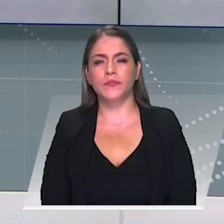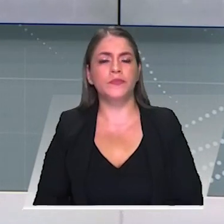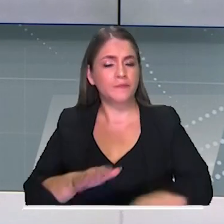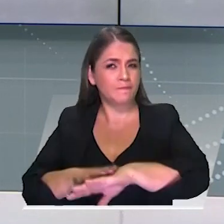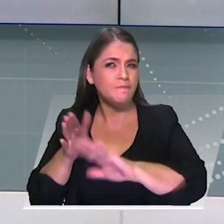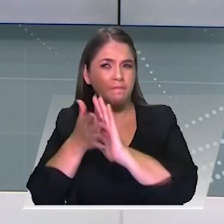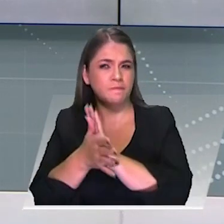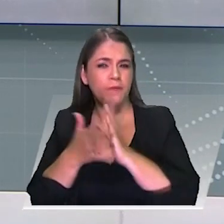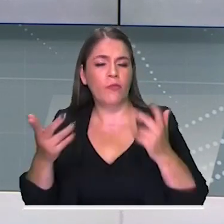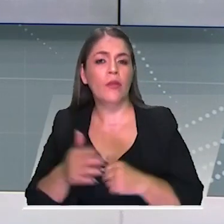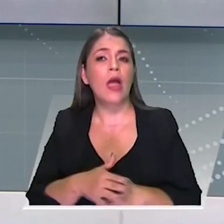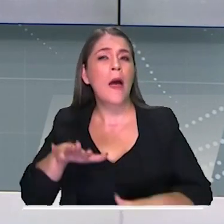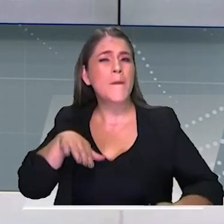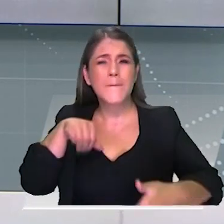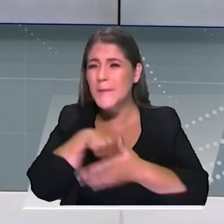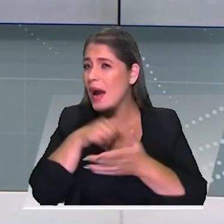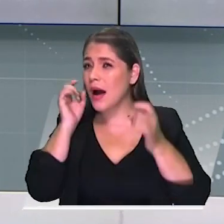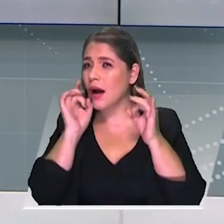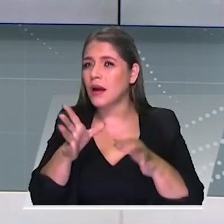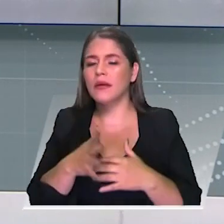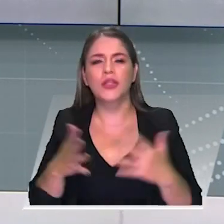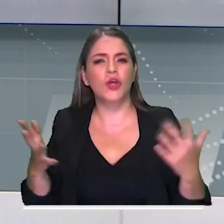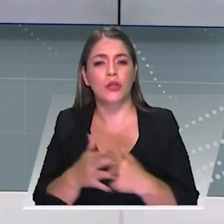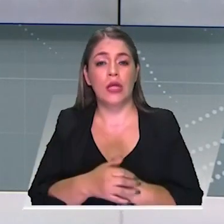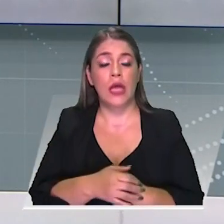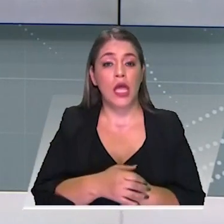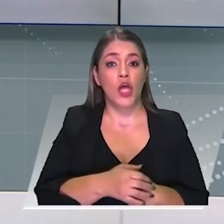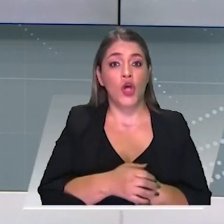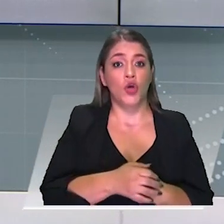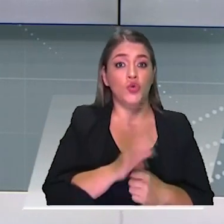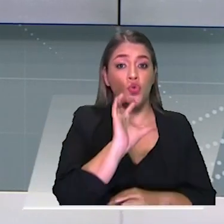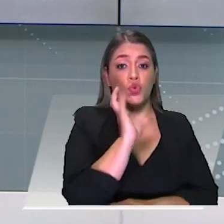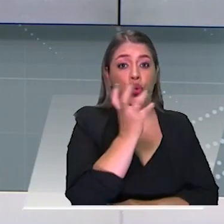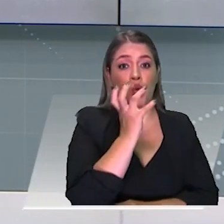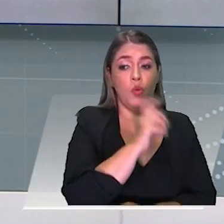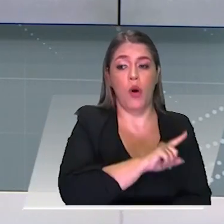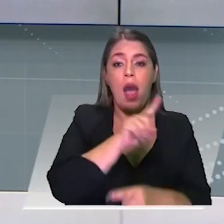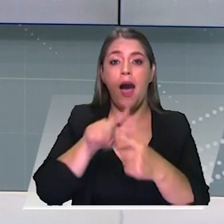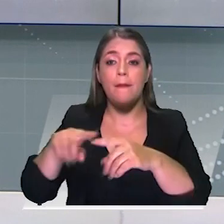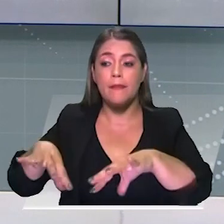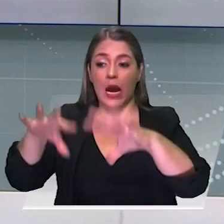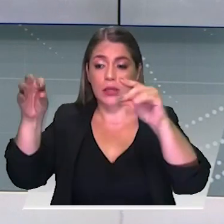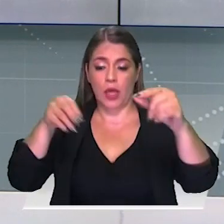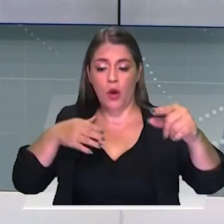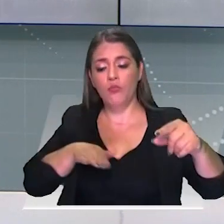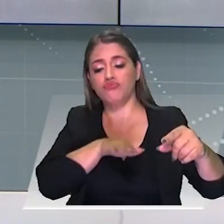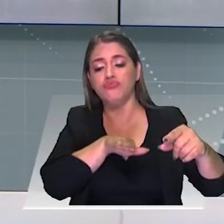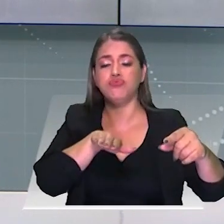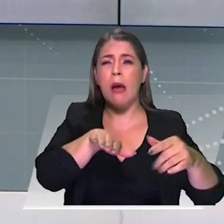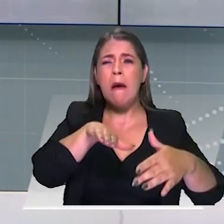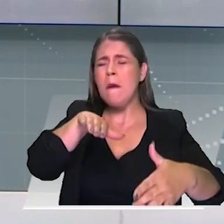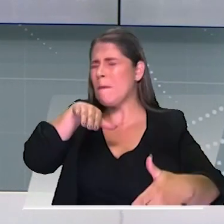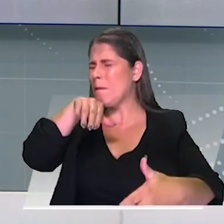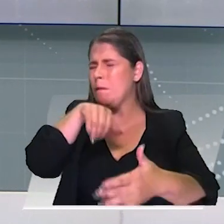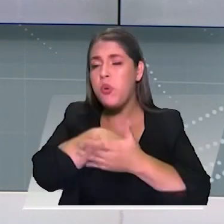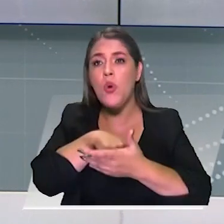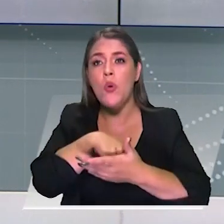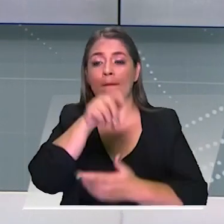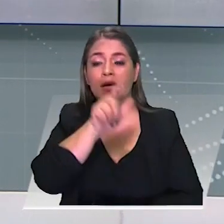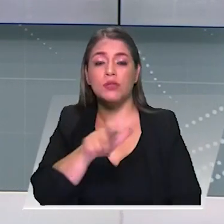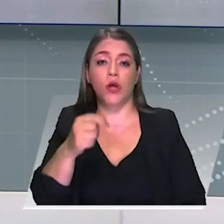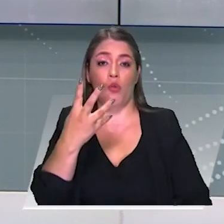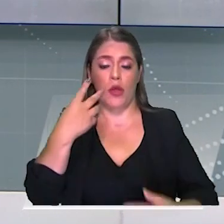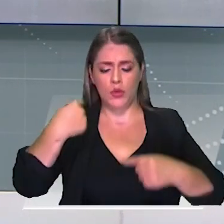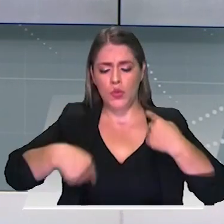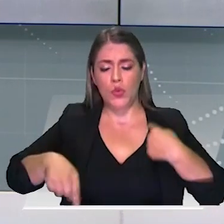También un accidente múltiple registrado en la vía que conduce de turbo apartado dejó a 4 personas lesionadas. Al parecer, el conductor se encontraba en estado